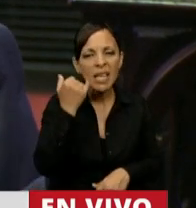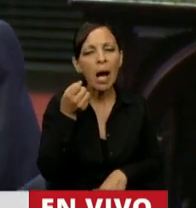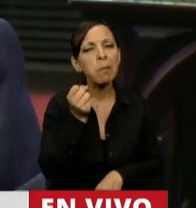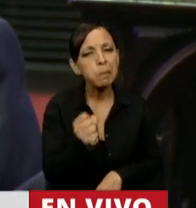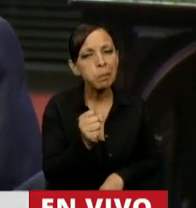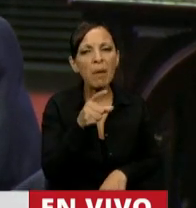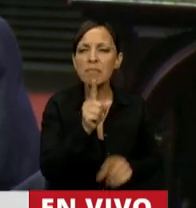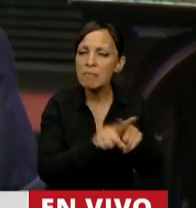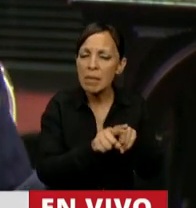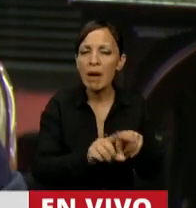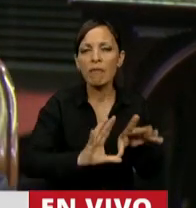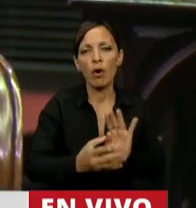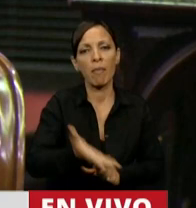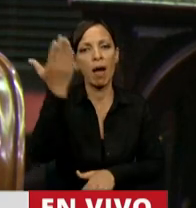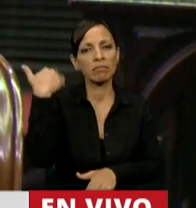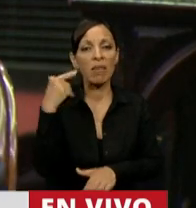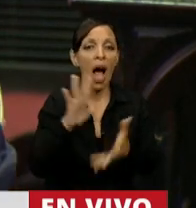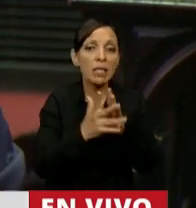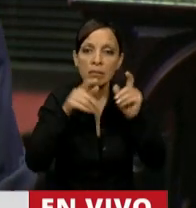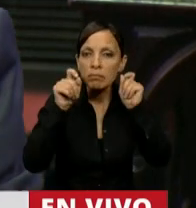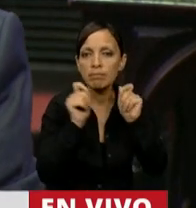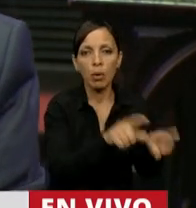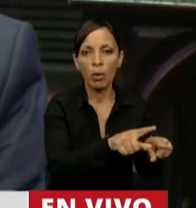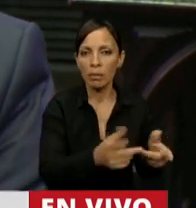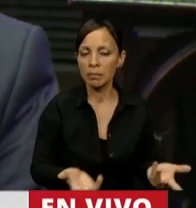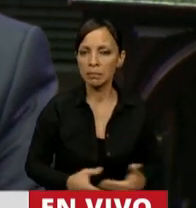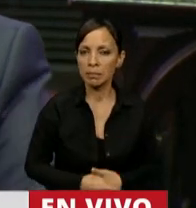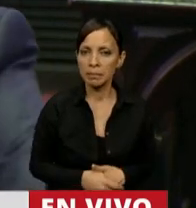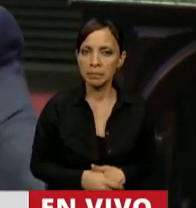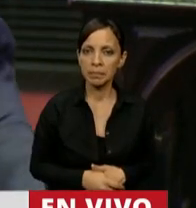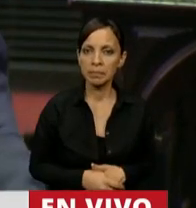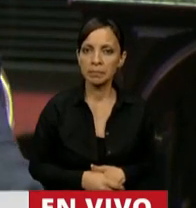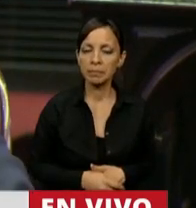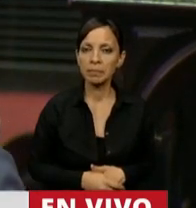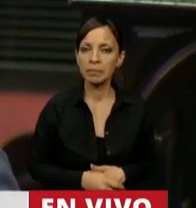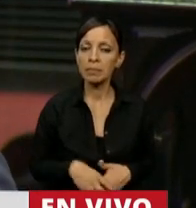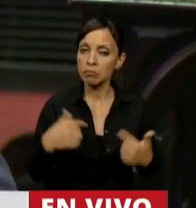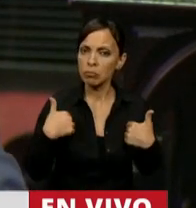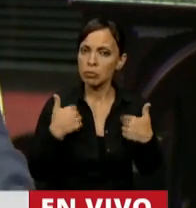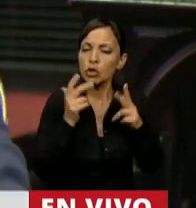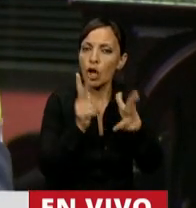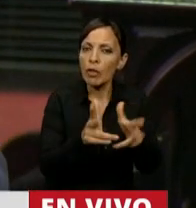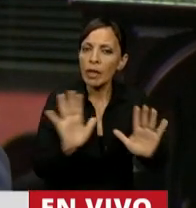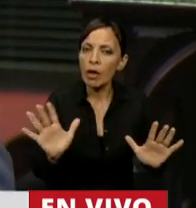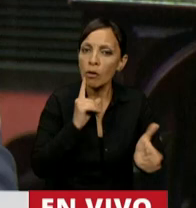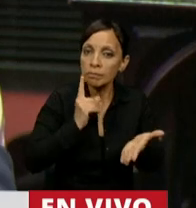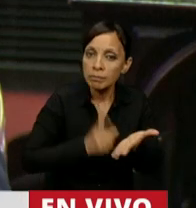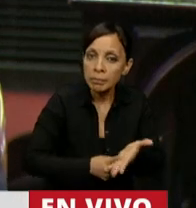hicieron. Es un modus operandi. Y digo que es una